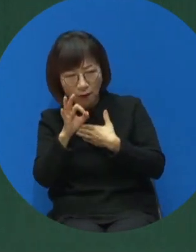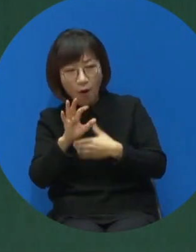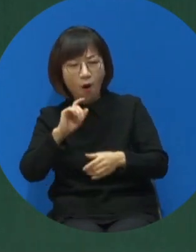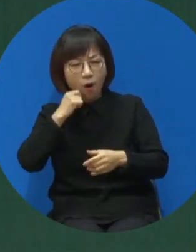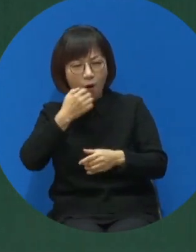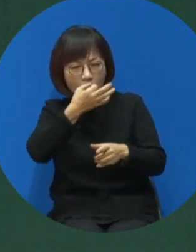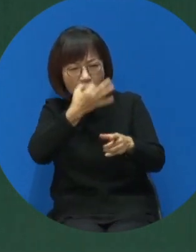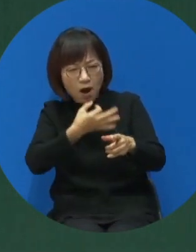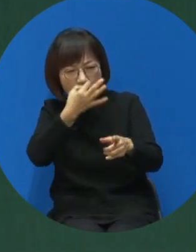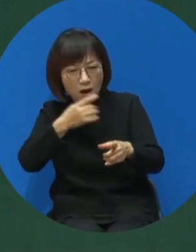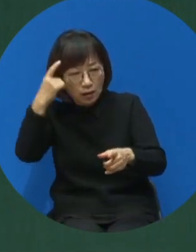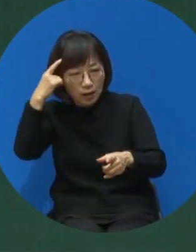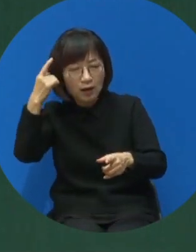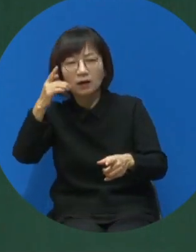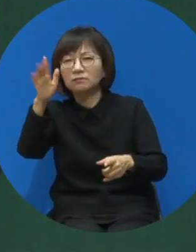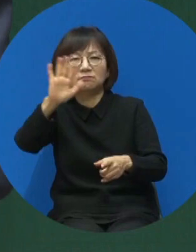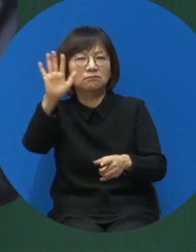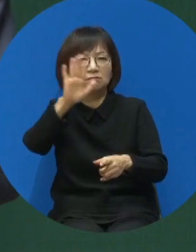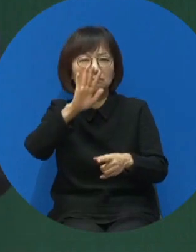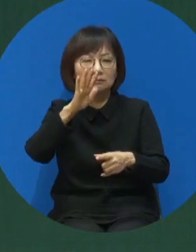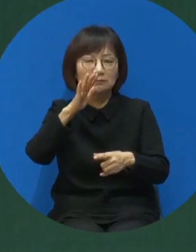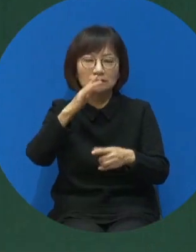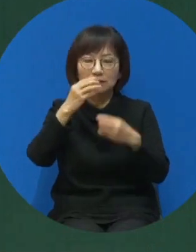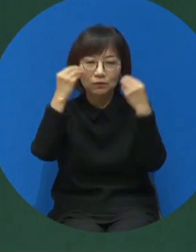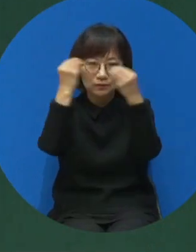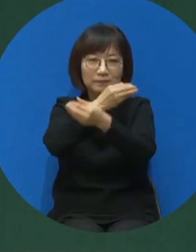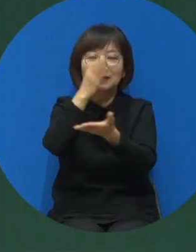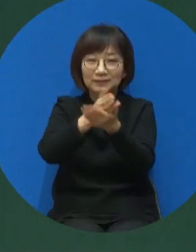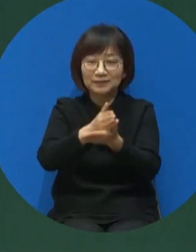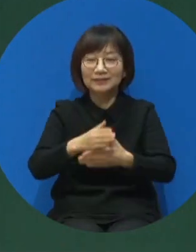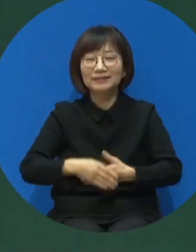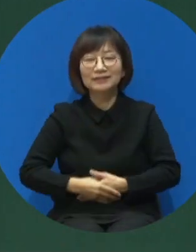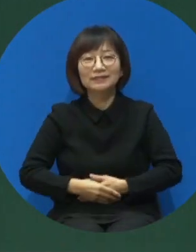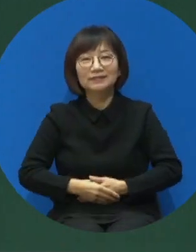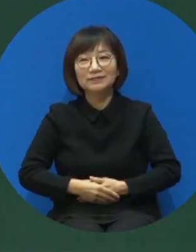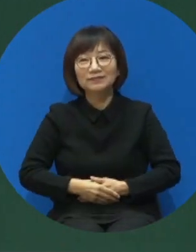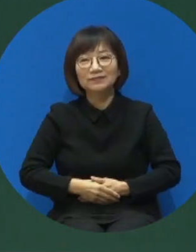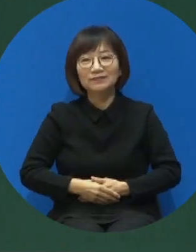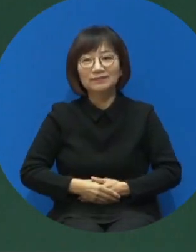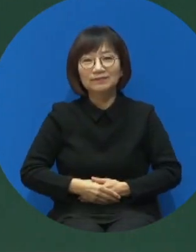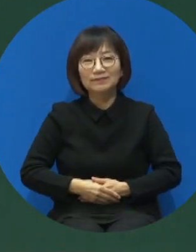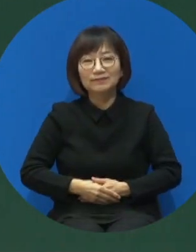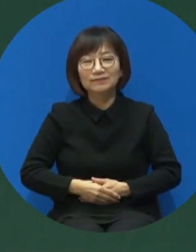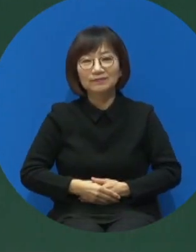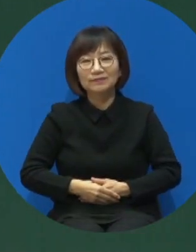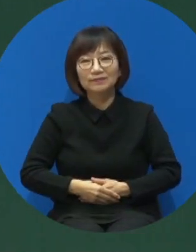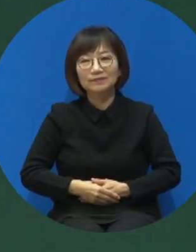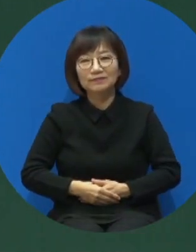subsuelo inmediatamente parece que sea algo complicado no sean engañados por esto